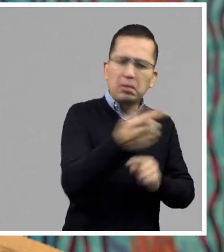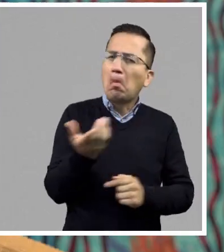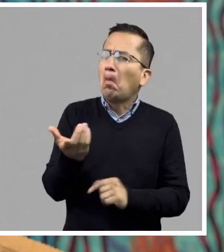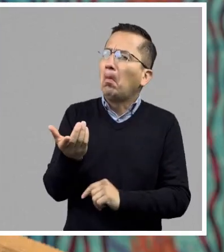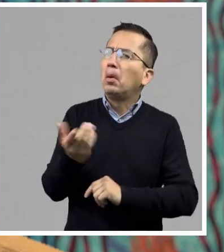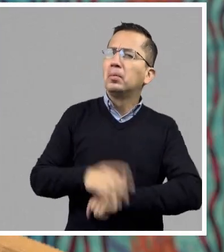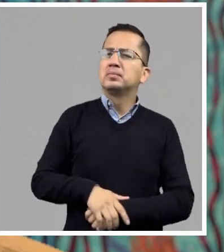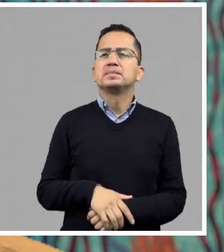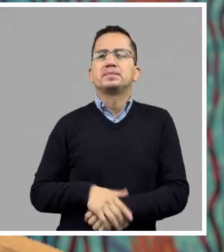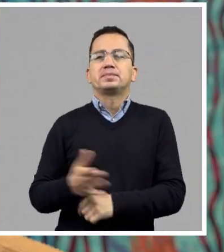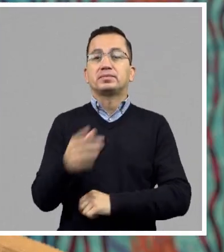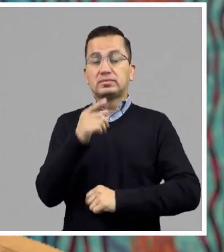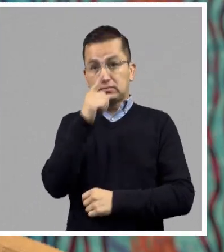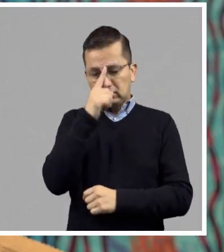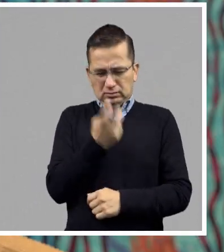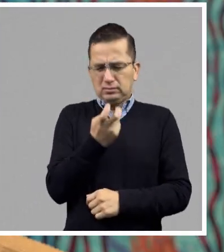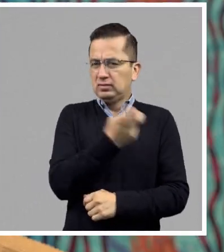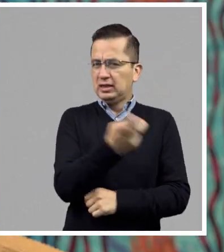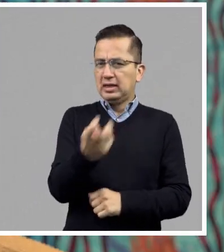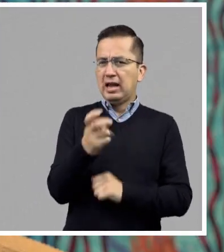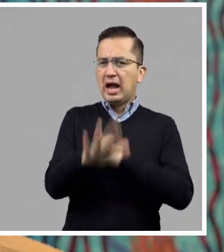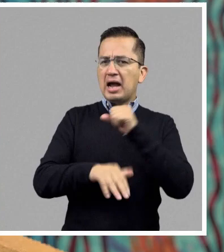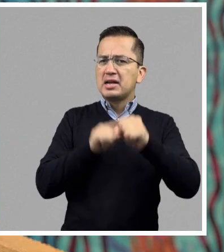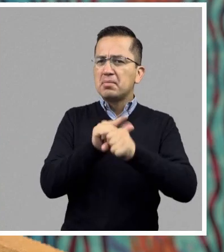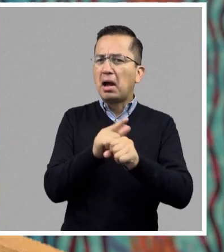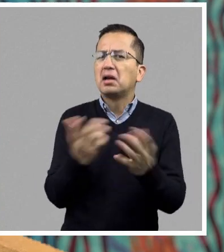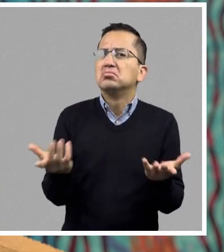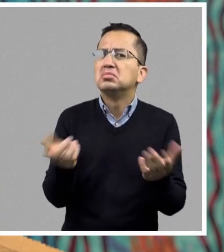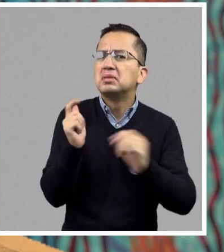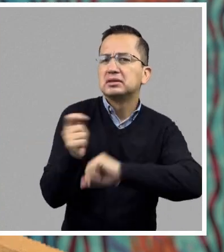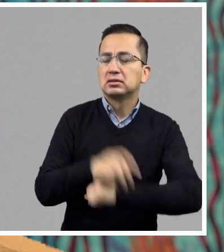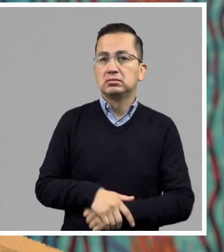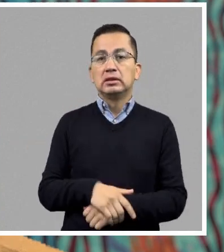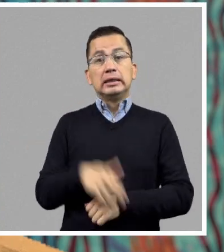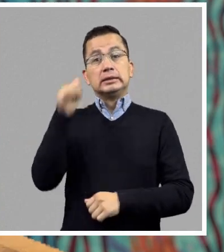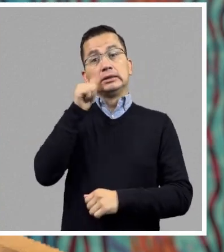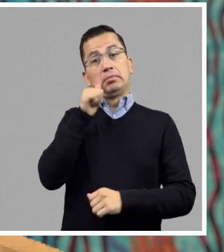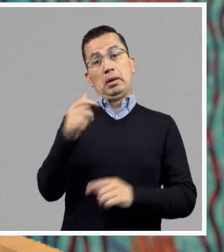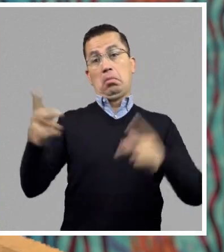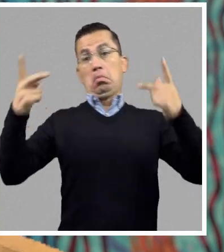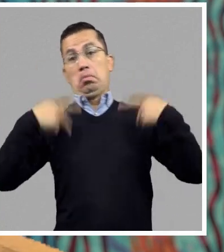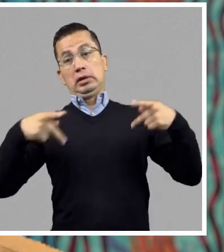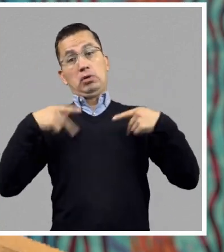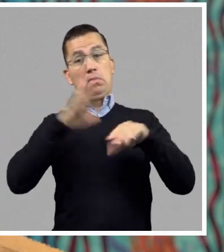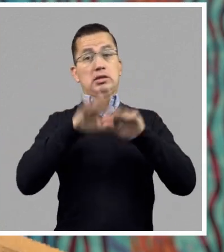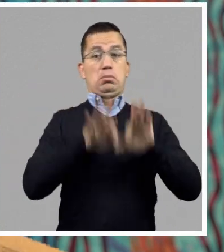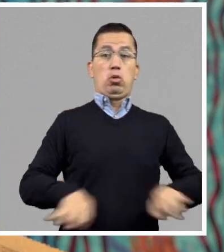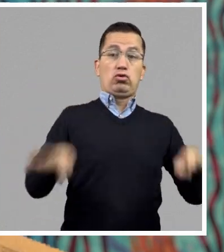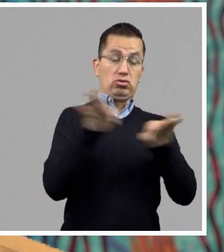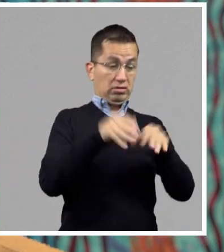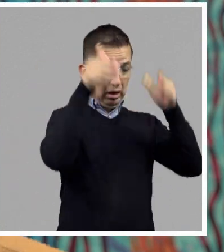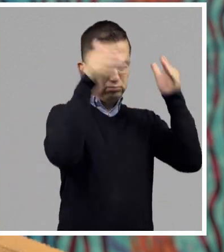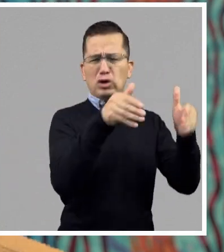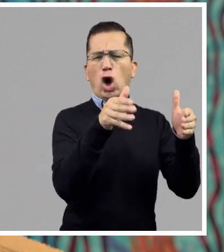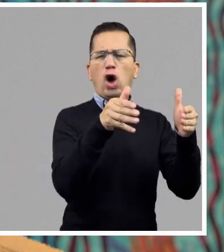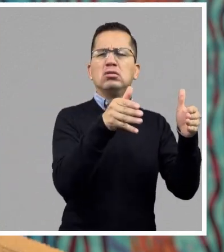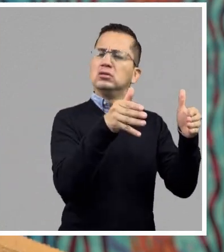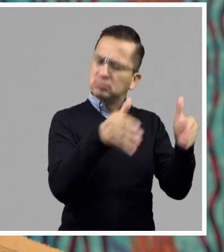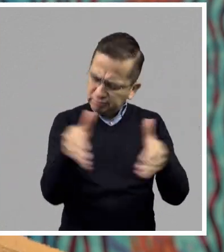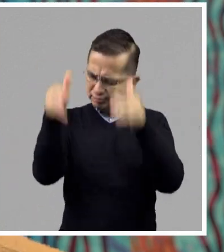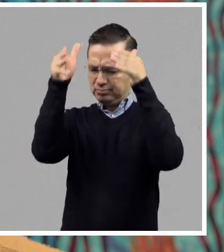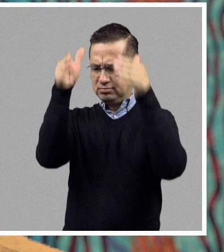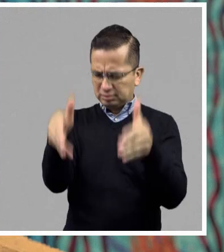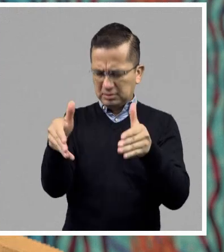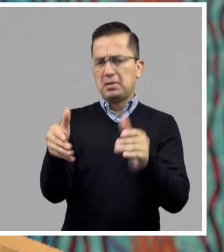entonces empecemos por los animales para cambiar un poco que el hombre siempre no Que los seres humanos siempre primero vamos a poner